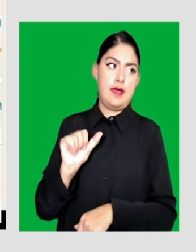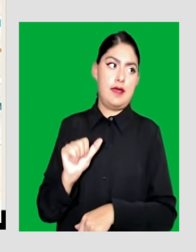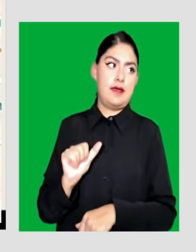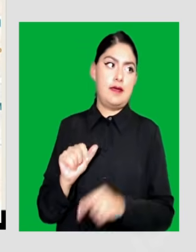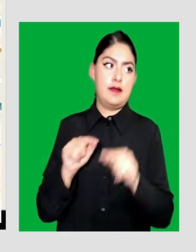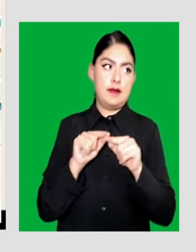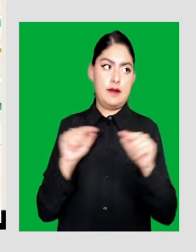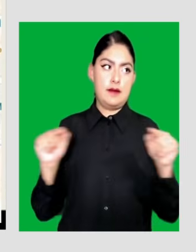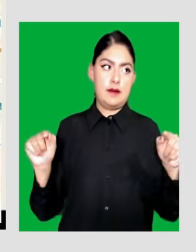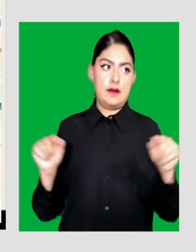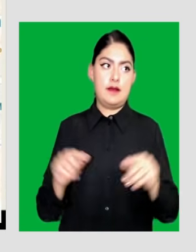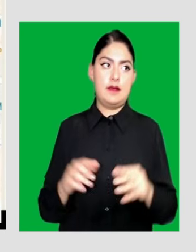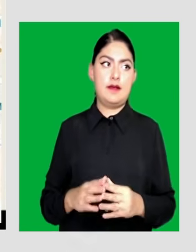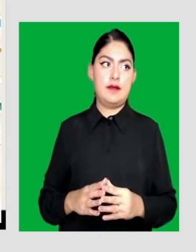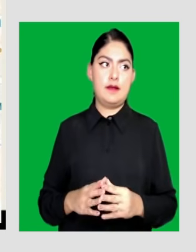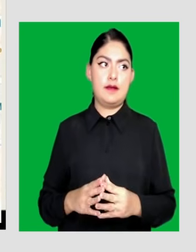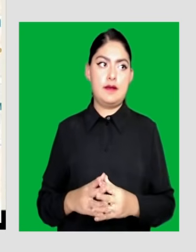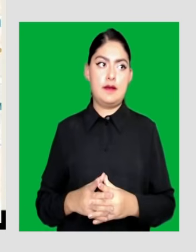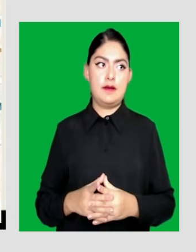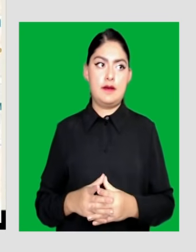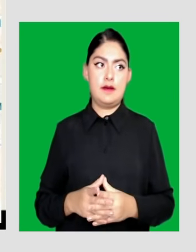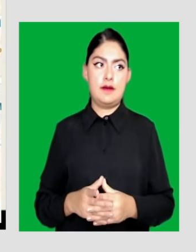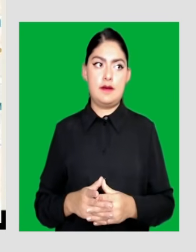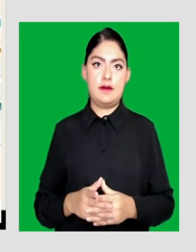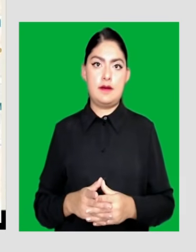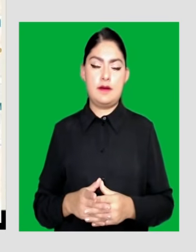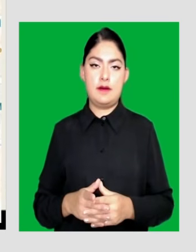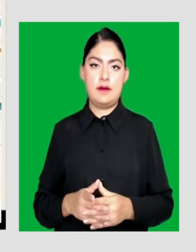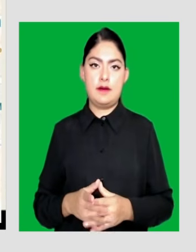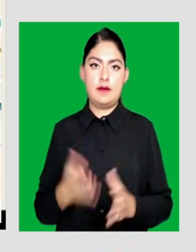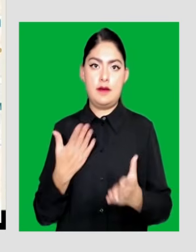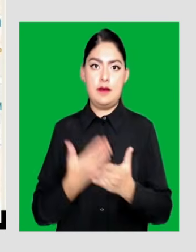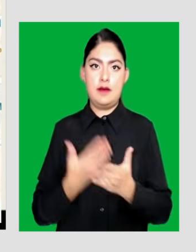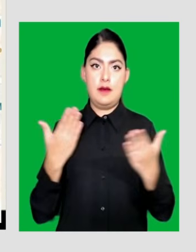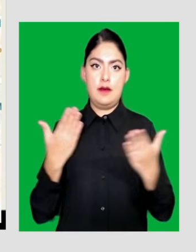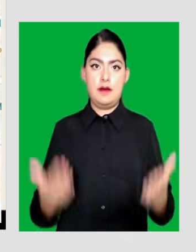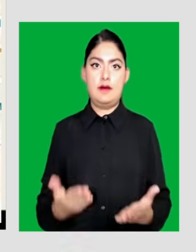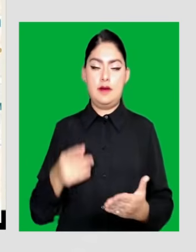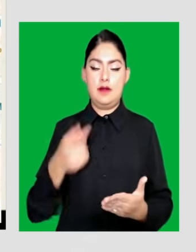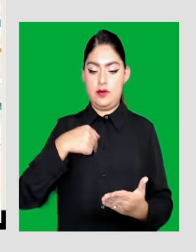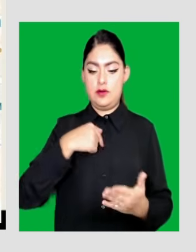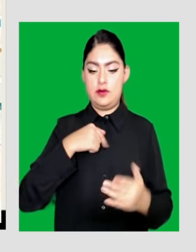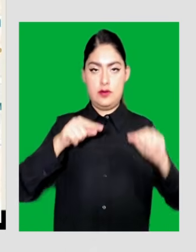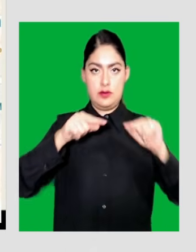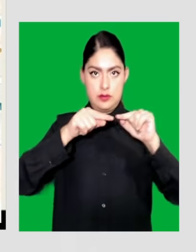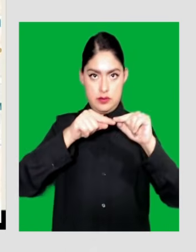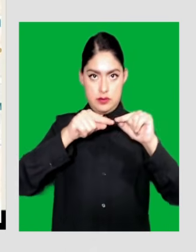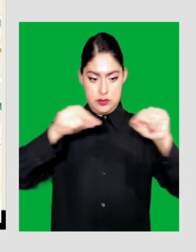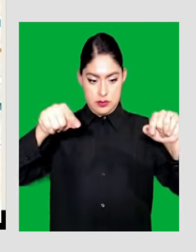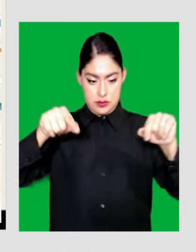hay una opción que dice trazar una línea. Vamos a escoger esa opción.